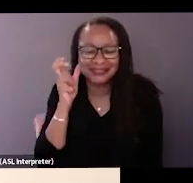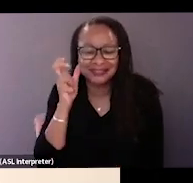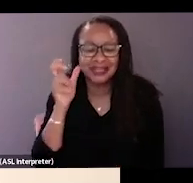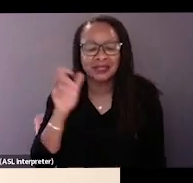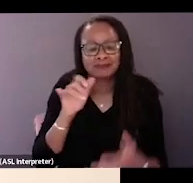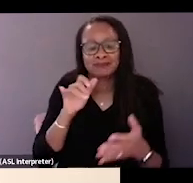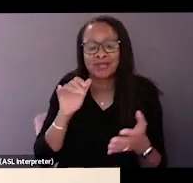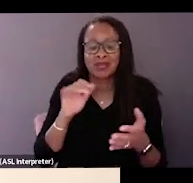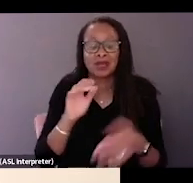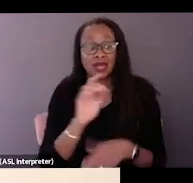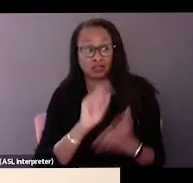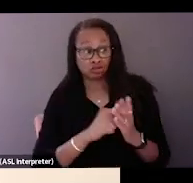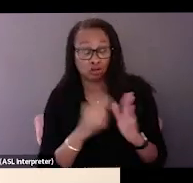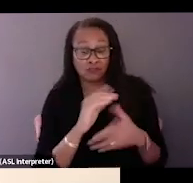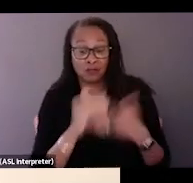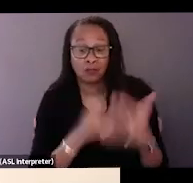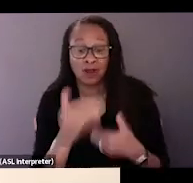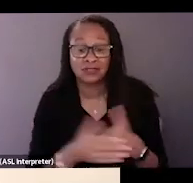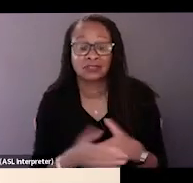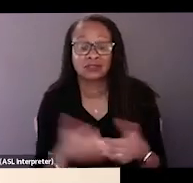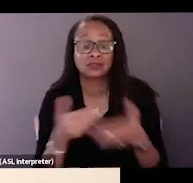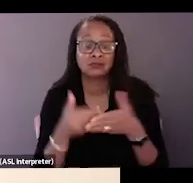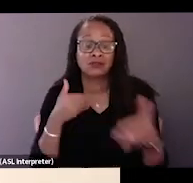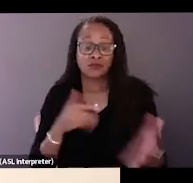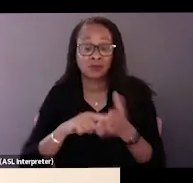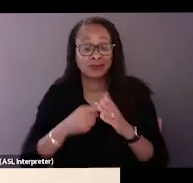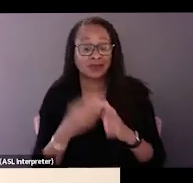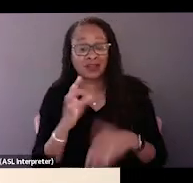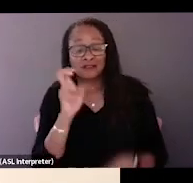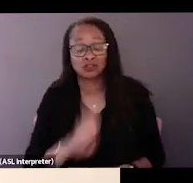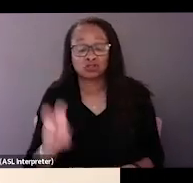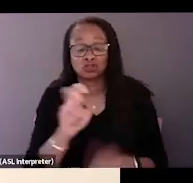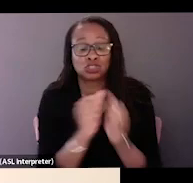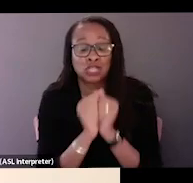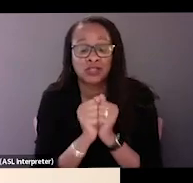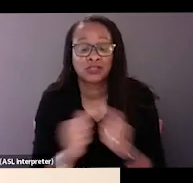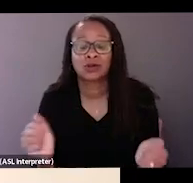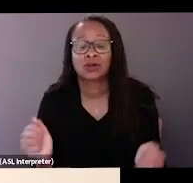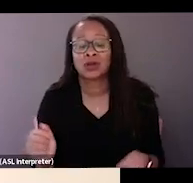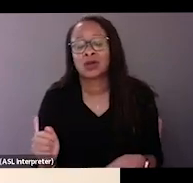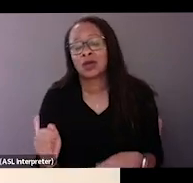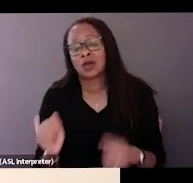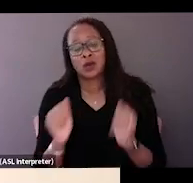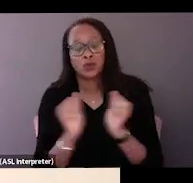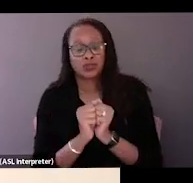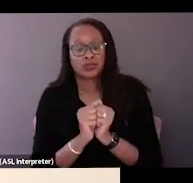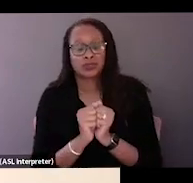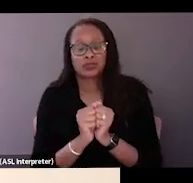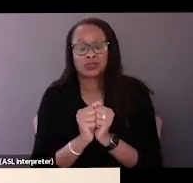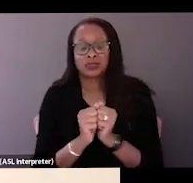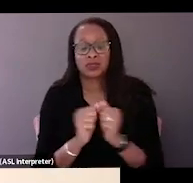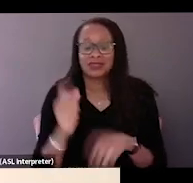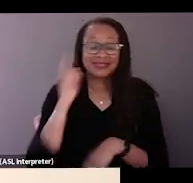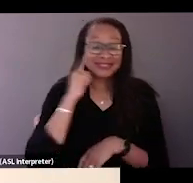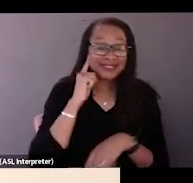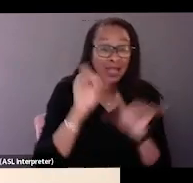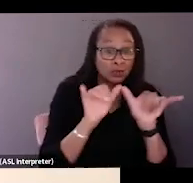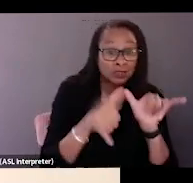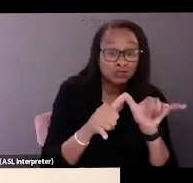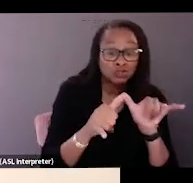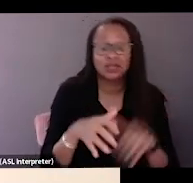Y al inicio del proceso, antes de iniciar el viaje, junto con las